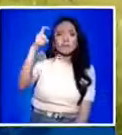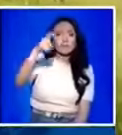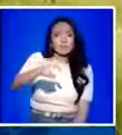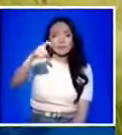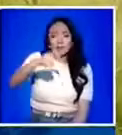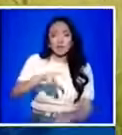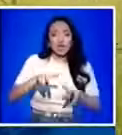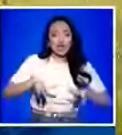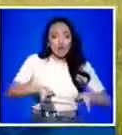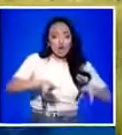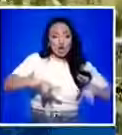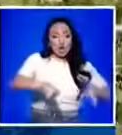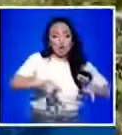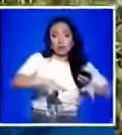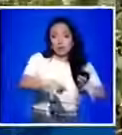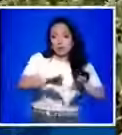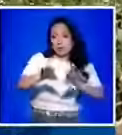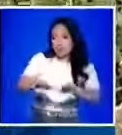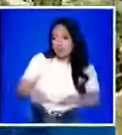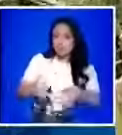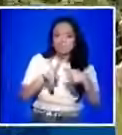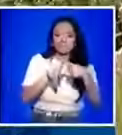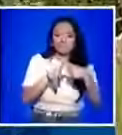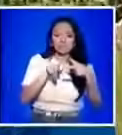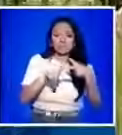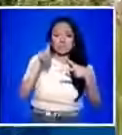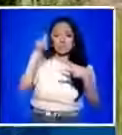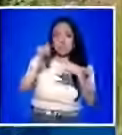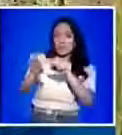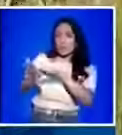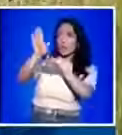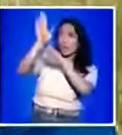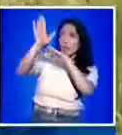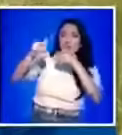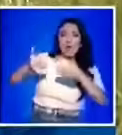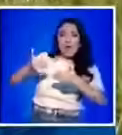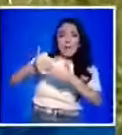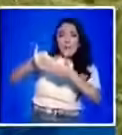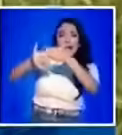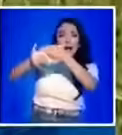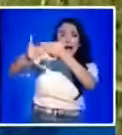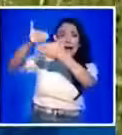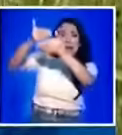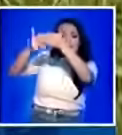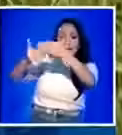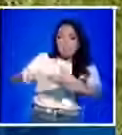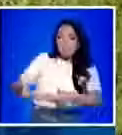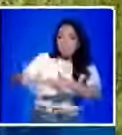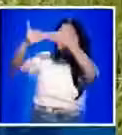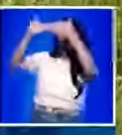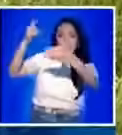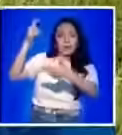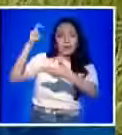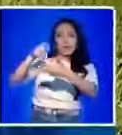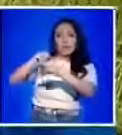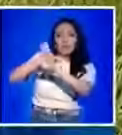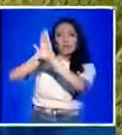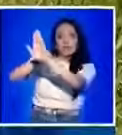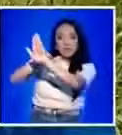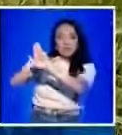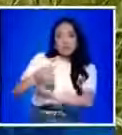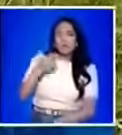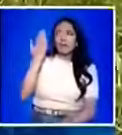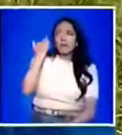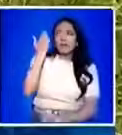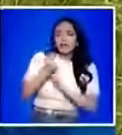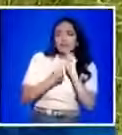la cortada de césped y también un muro de contenciones del cual hemos hecho la solicitud para esta quebrada desde el año